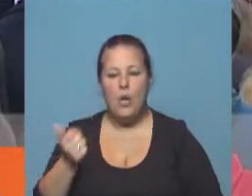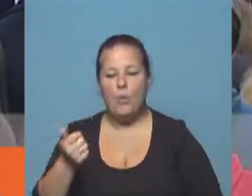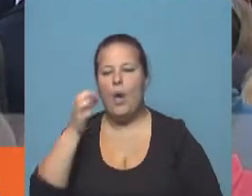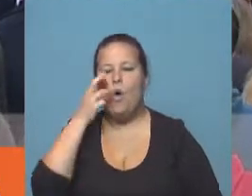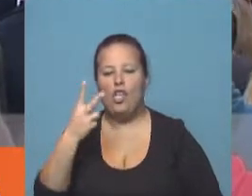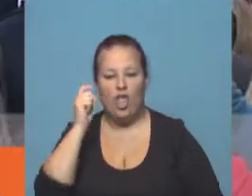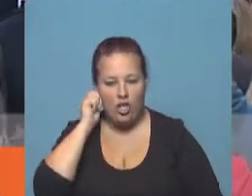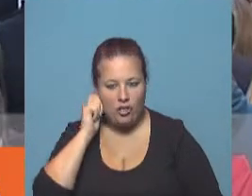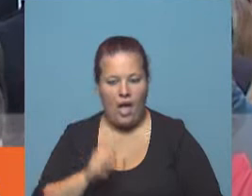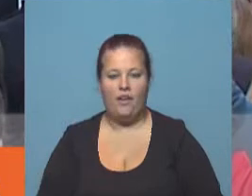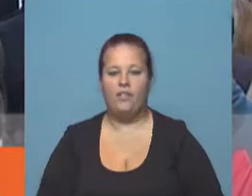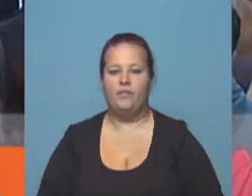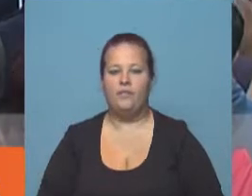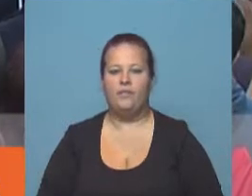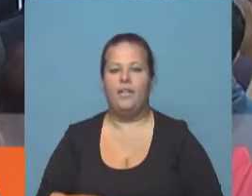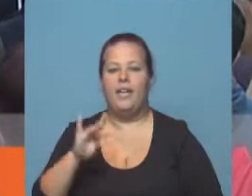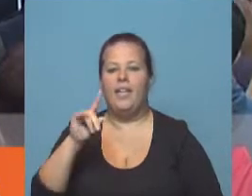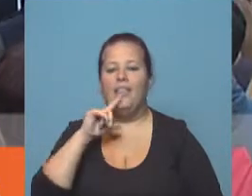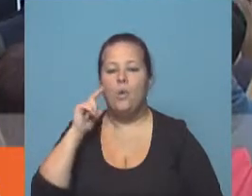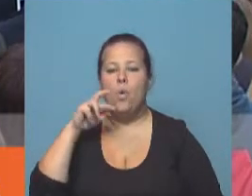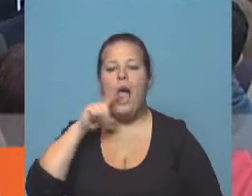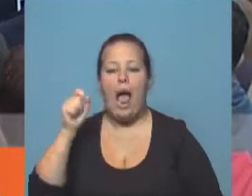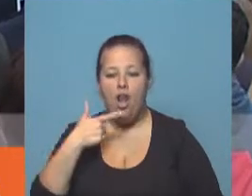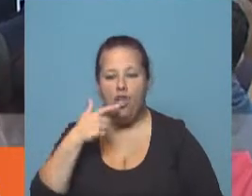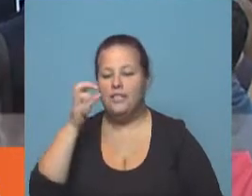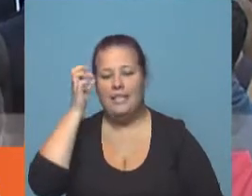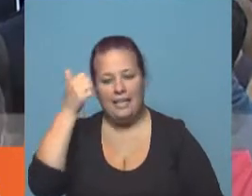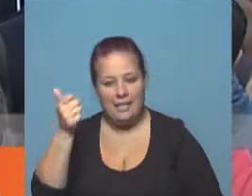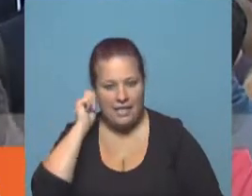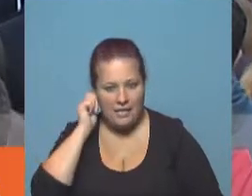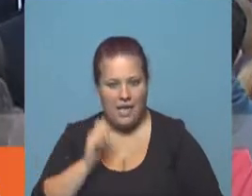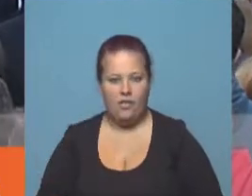42 años. Ilú Carlos, 36 años.